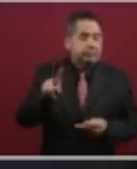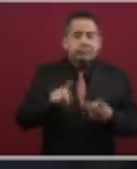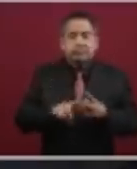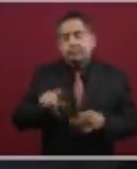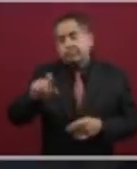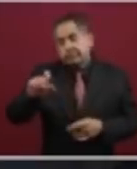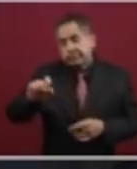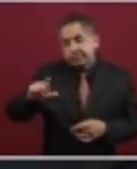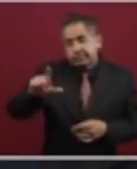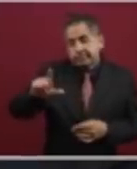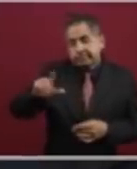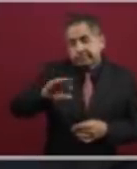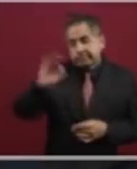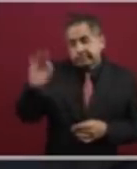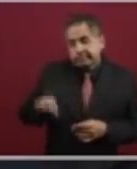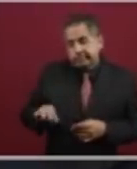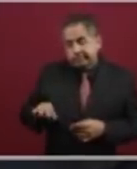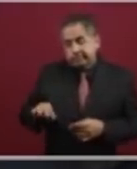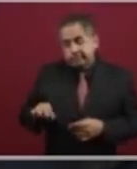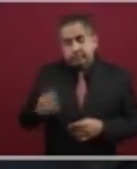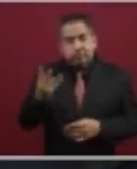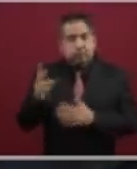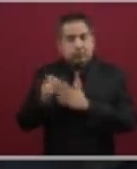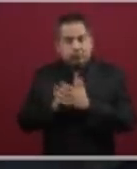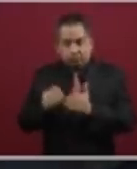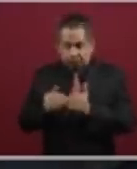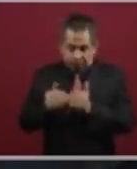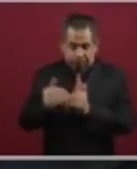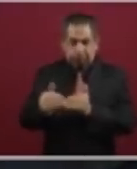27% en 4 meses.